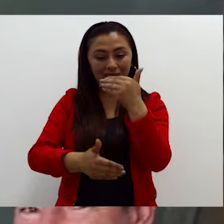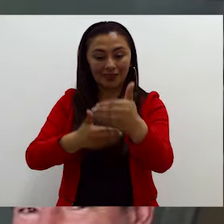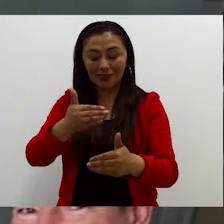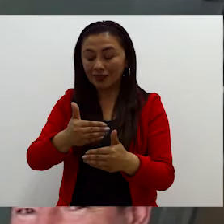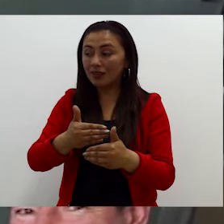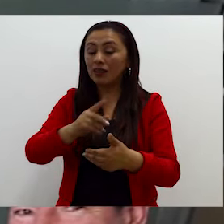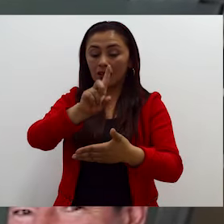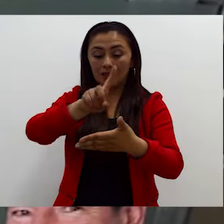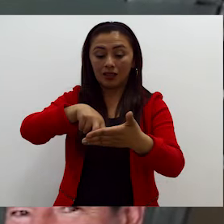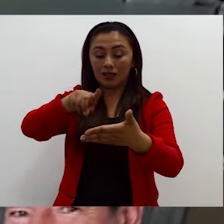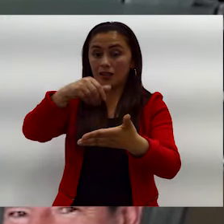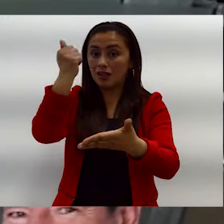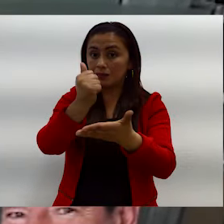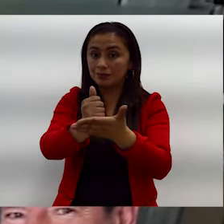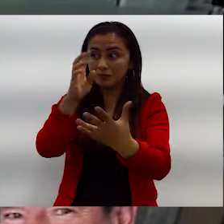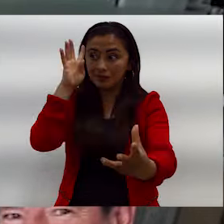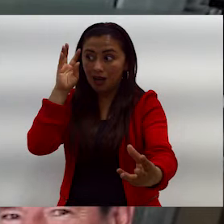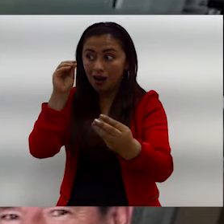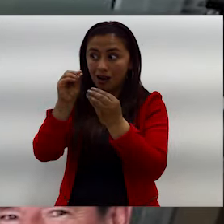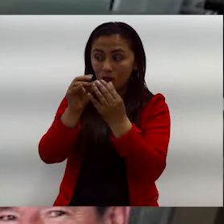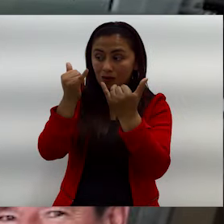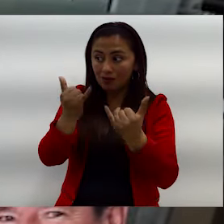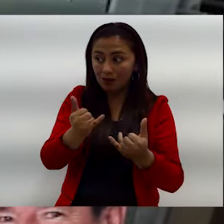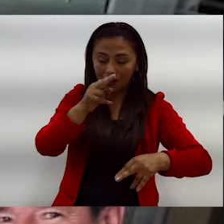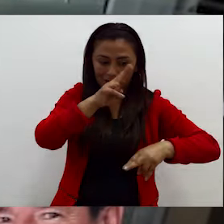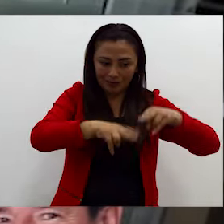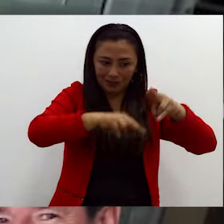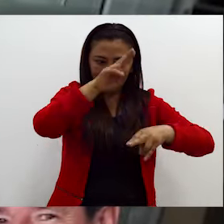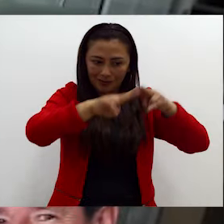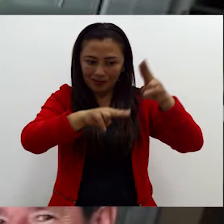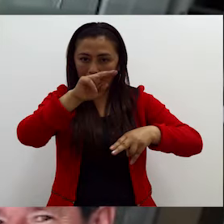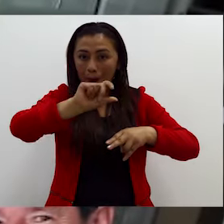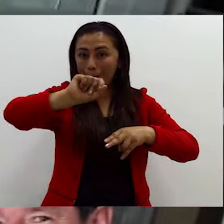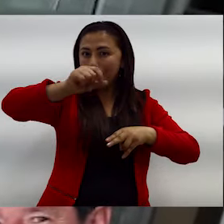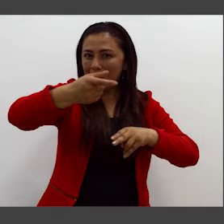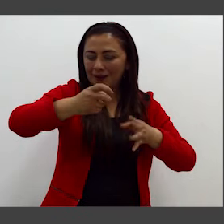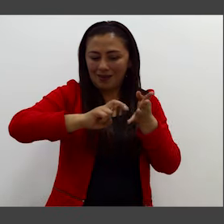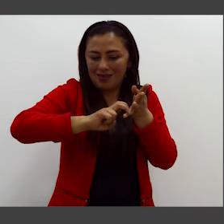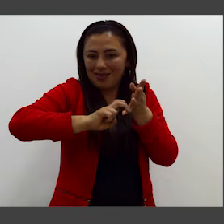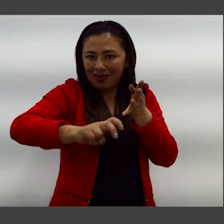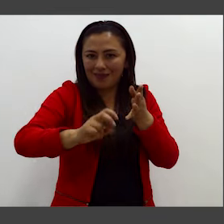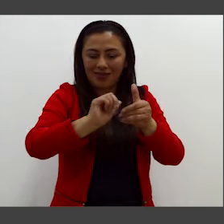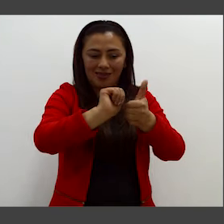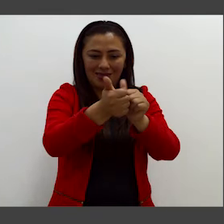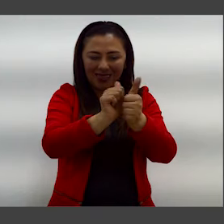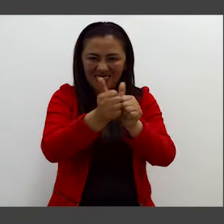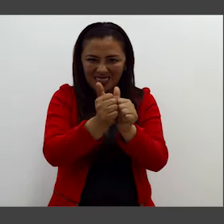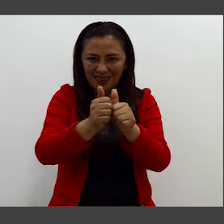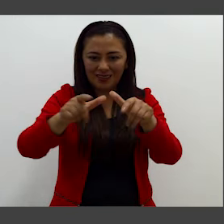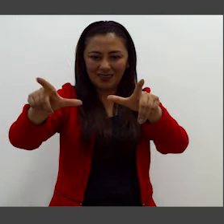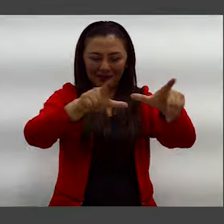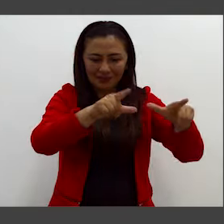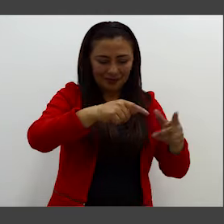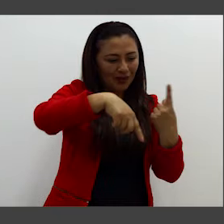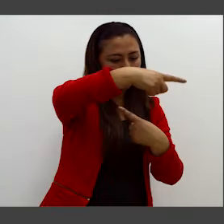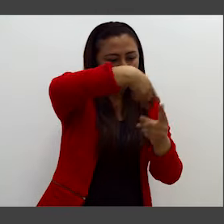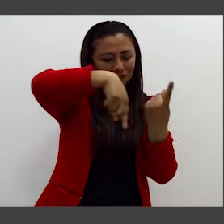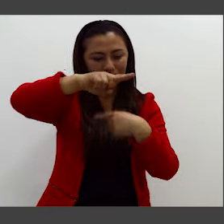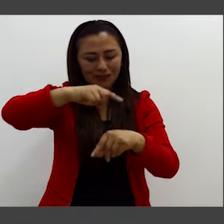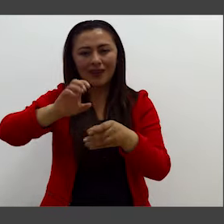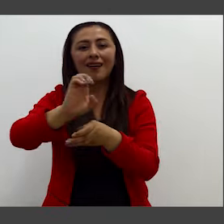la firma del convenio por medio del cual se ejecutará la primera fase del complejo deportivo y recreativo del suroriente de la